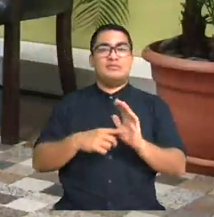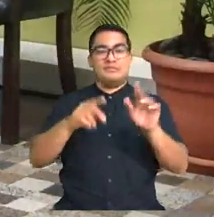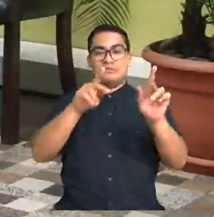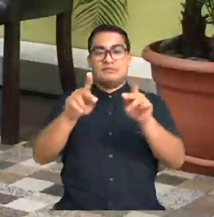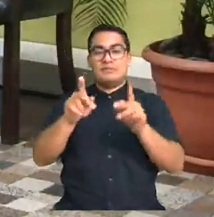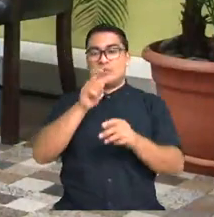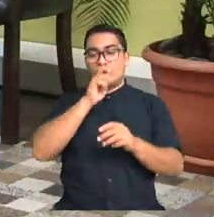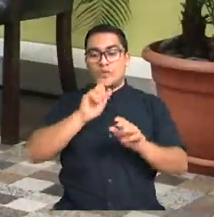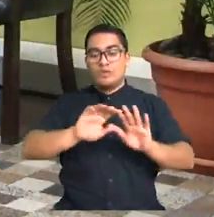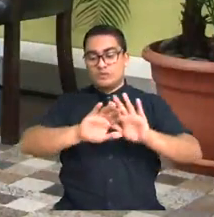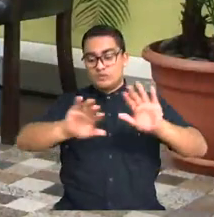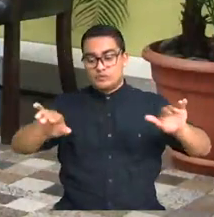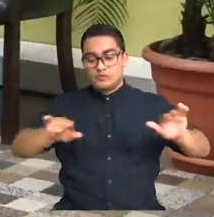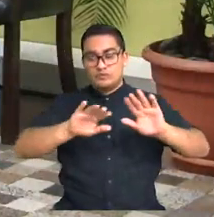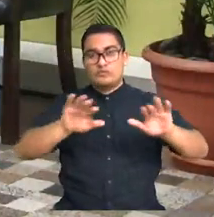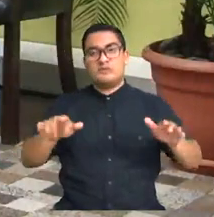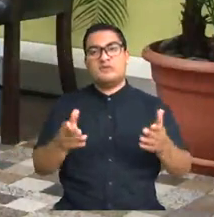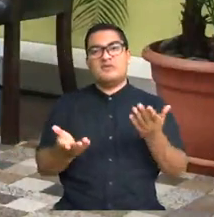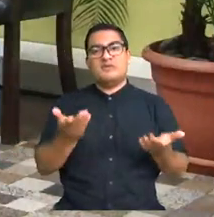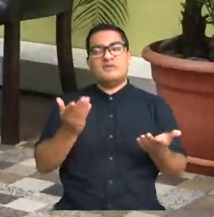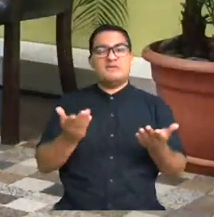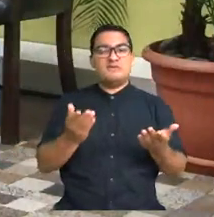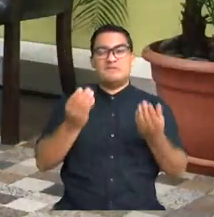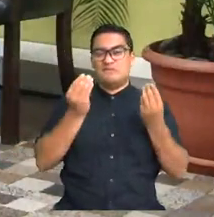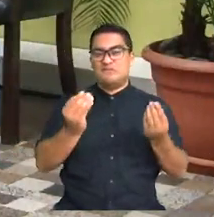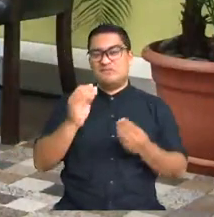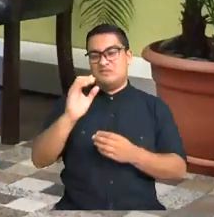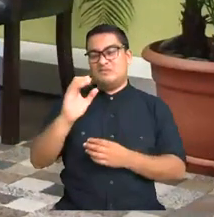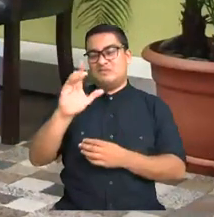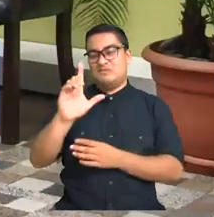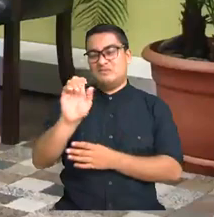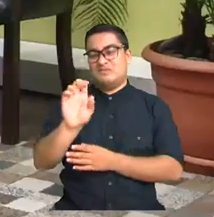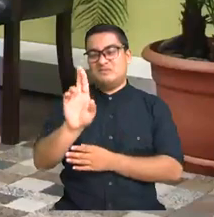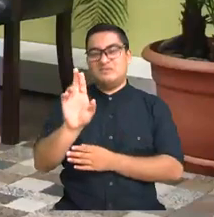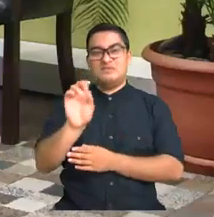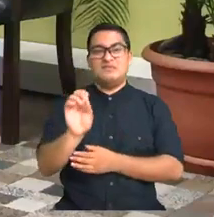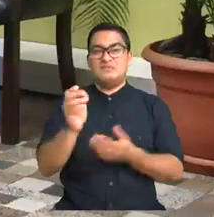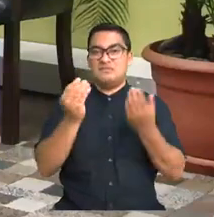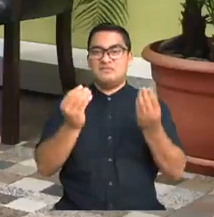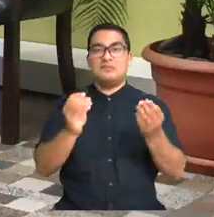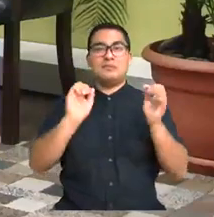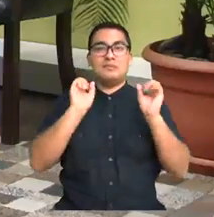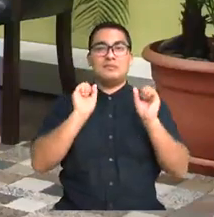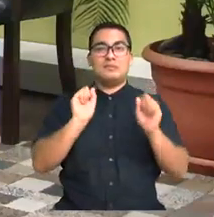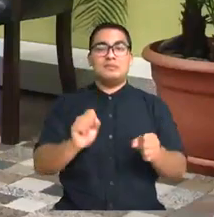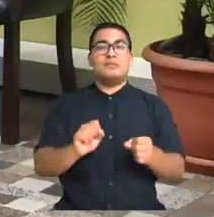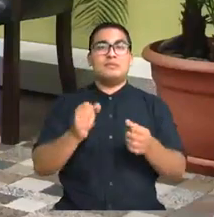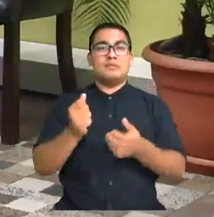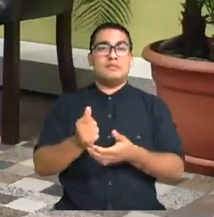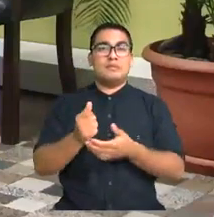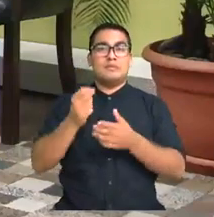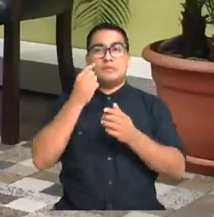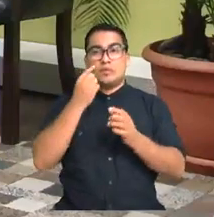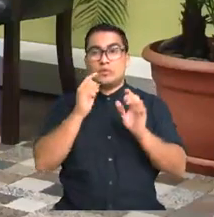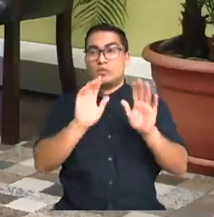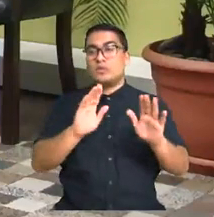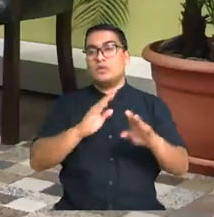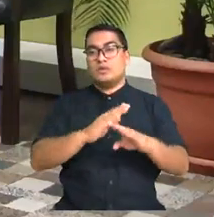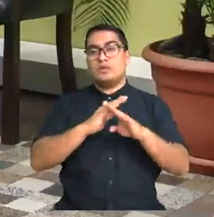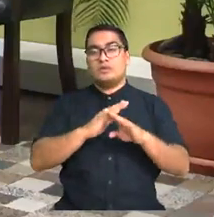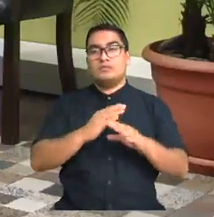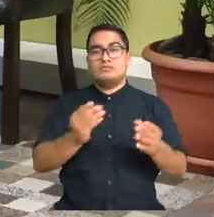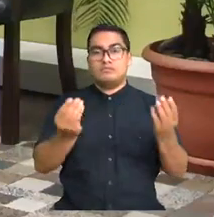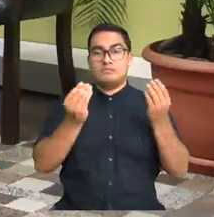que usted sabe que la piscina tienen a veces demasiado cloro, o se puede utilizar otro producto para protegernos del cloro? La mayoría de